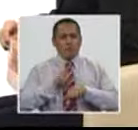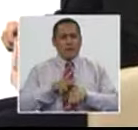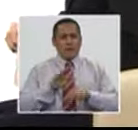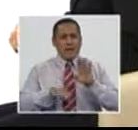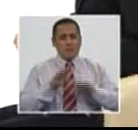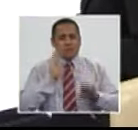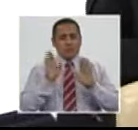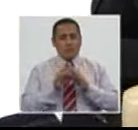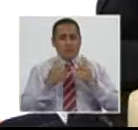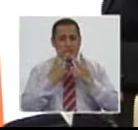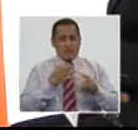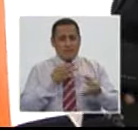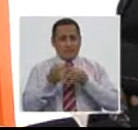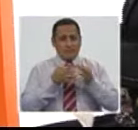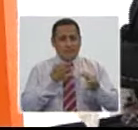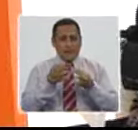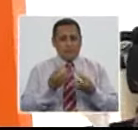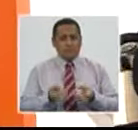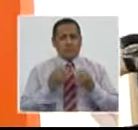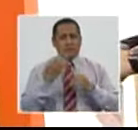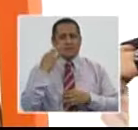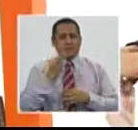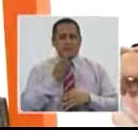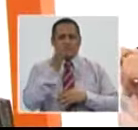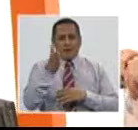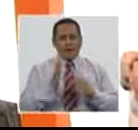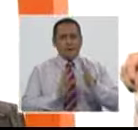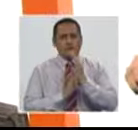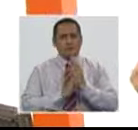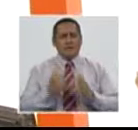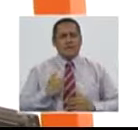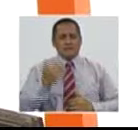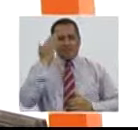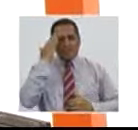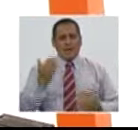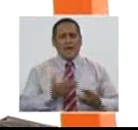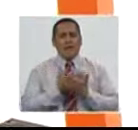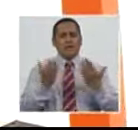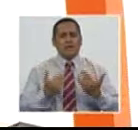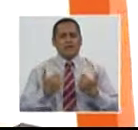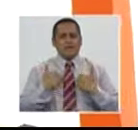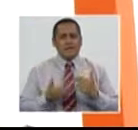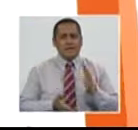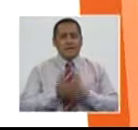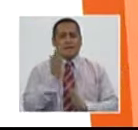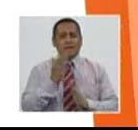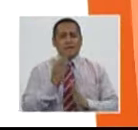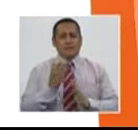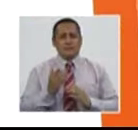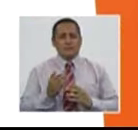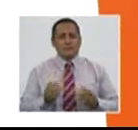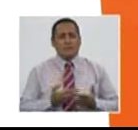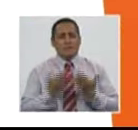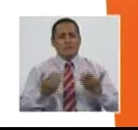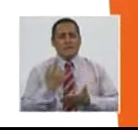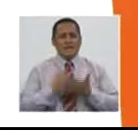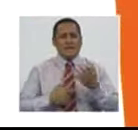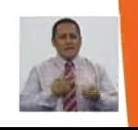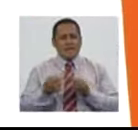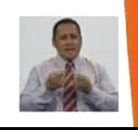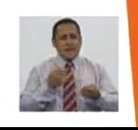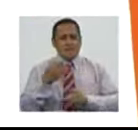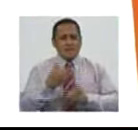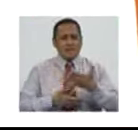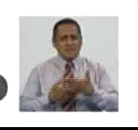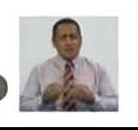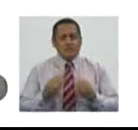justamente ese tipo de caso que tú mencionas siempre con una defensoría para saber a dónde deben acudir este qué